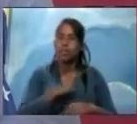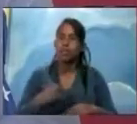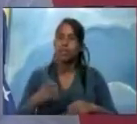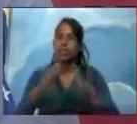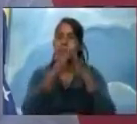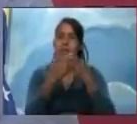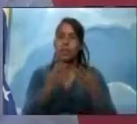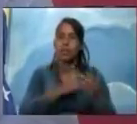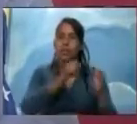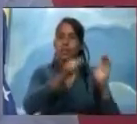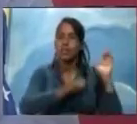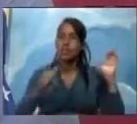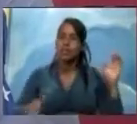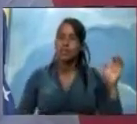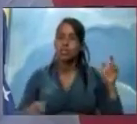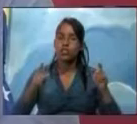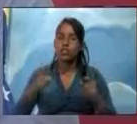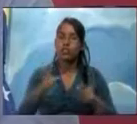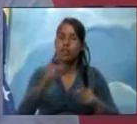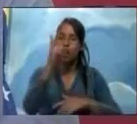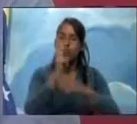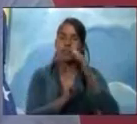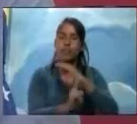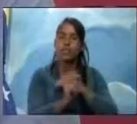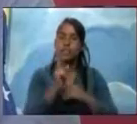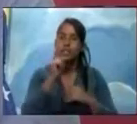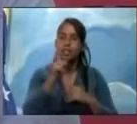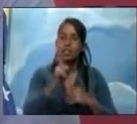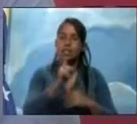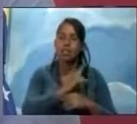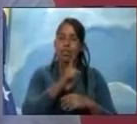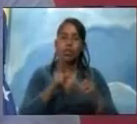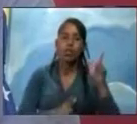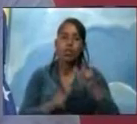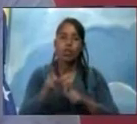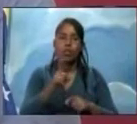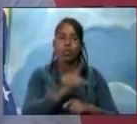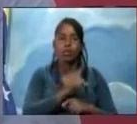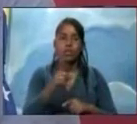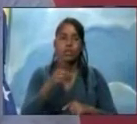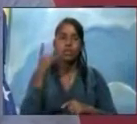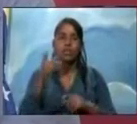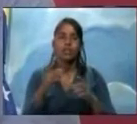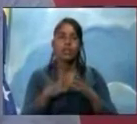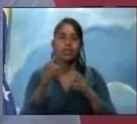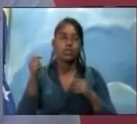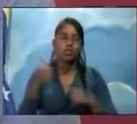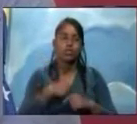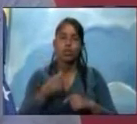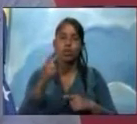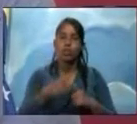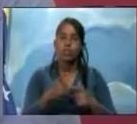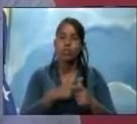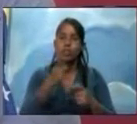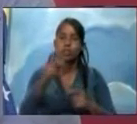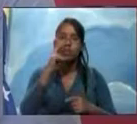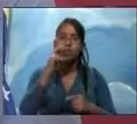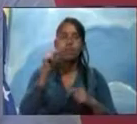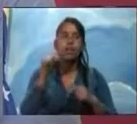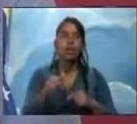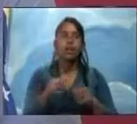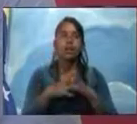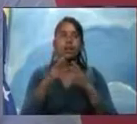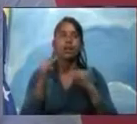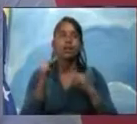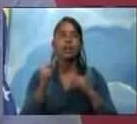la palabra del Señor. Me tocó acá el versículo 11 de Daniel. Yo entonces miraba a